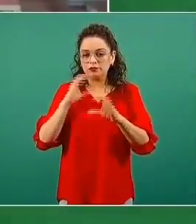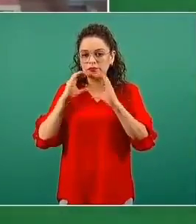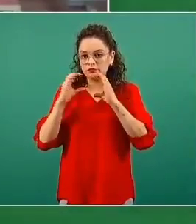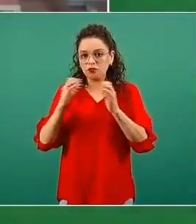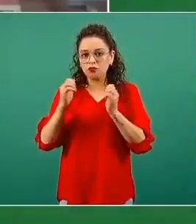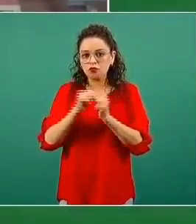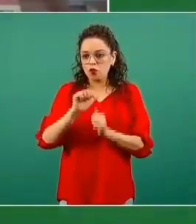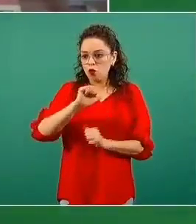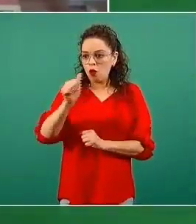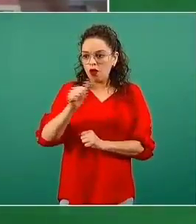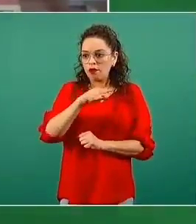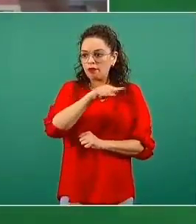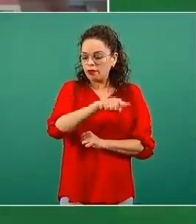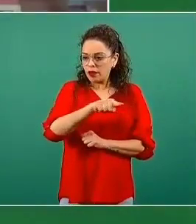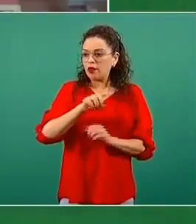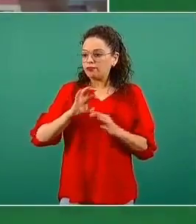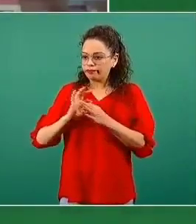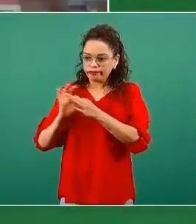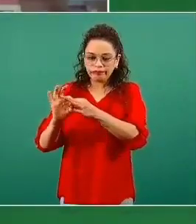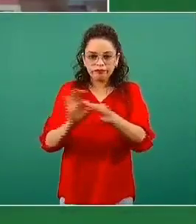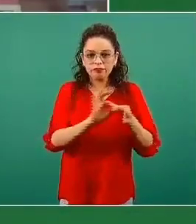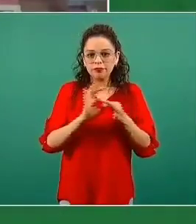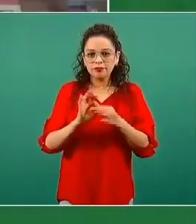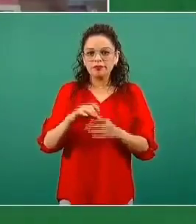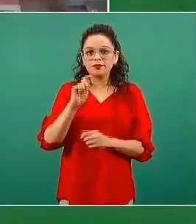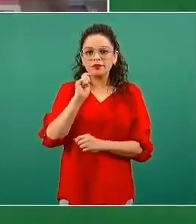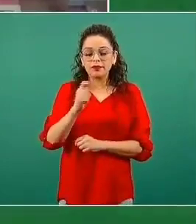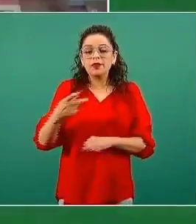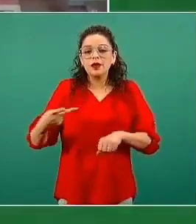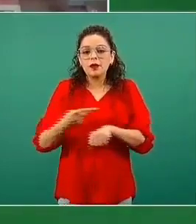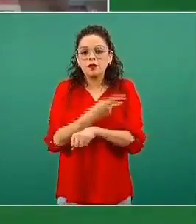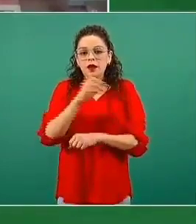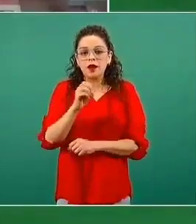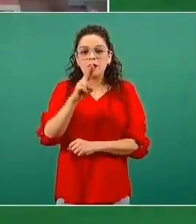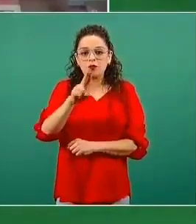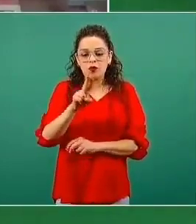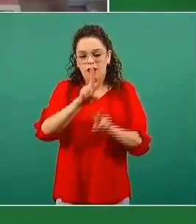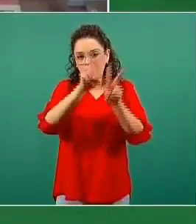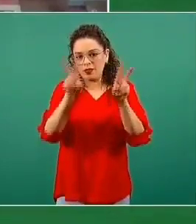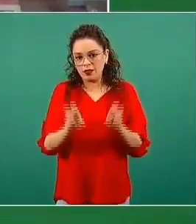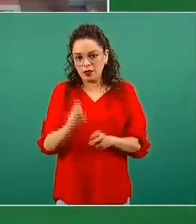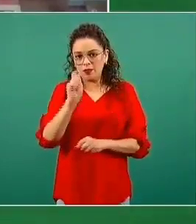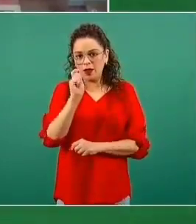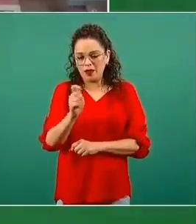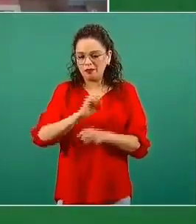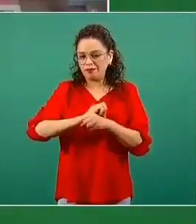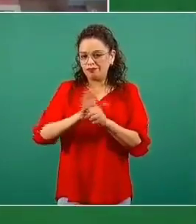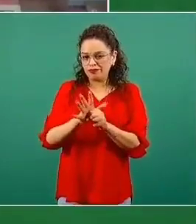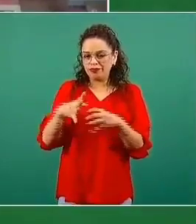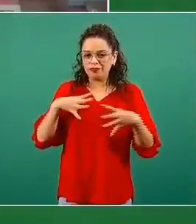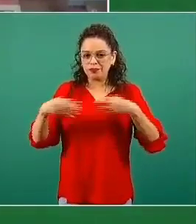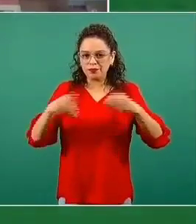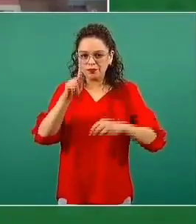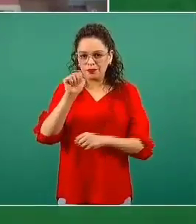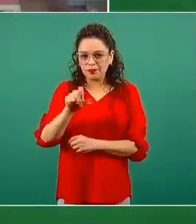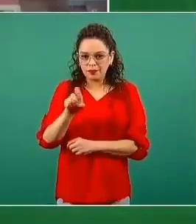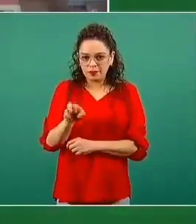están involucrados con el manejo de las consecuencias de la pandemia. ¿Podría poner la